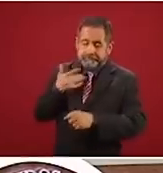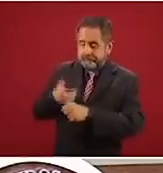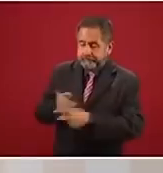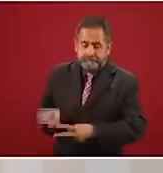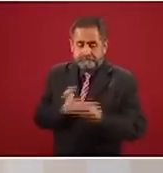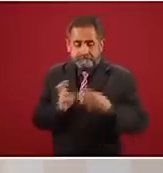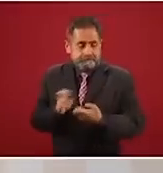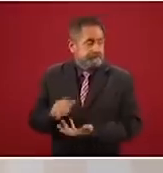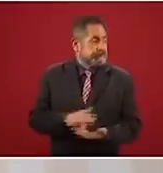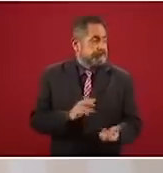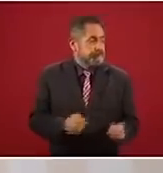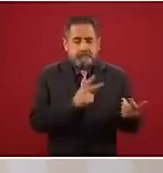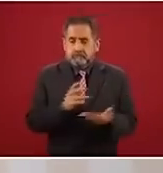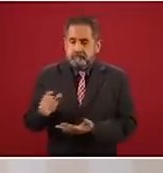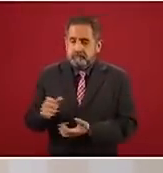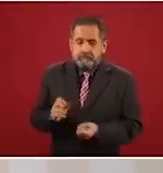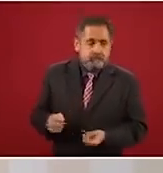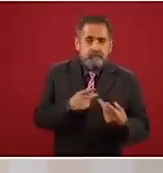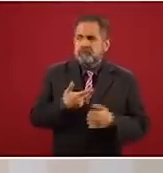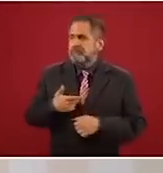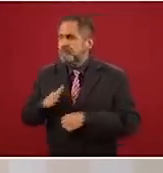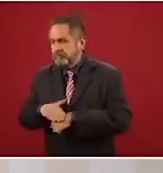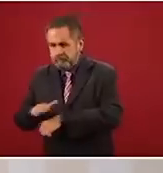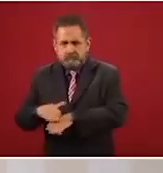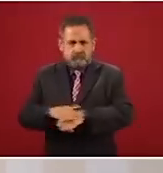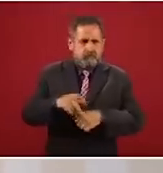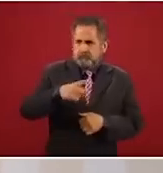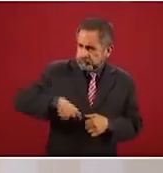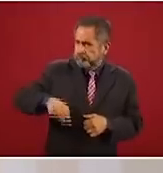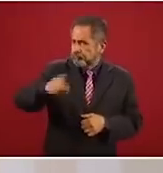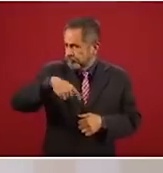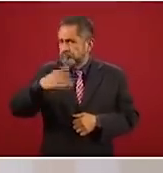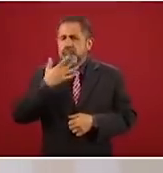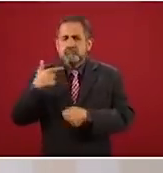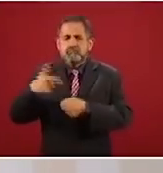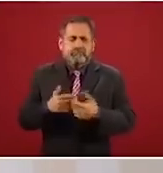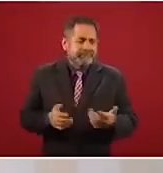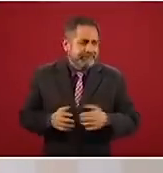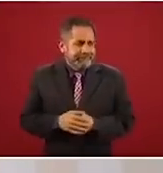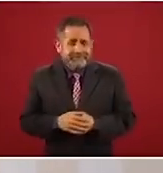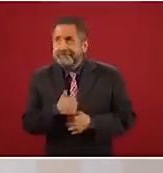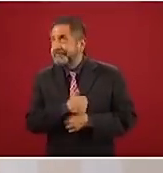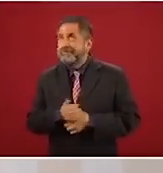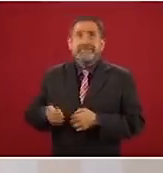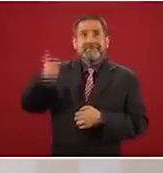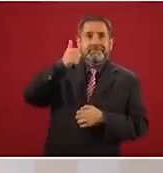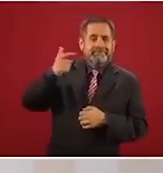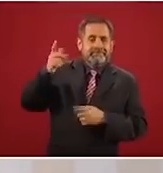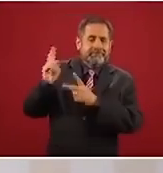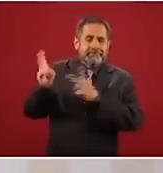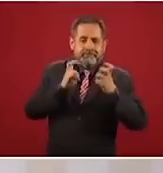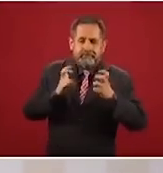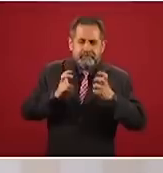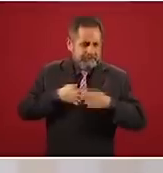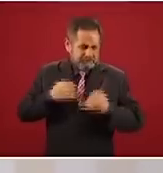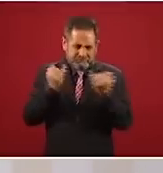comunidad? Cuando llamaban a que se recogiera la gasolina, si los de arriba roban, ¿por